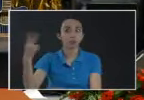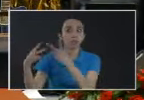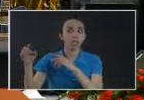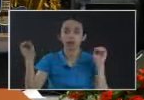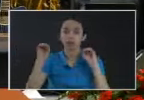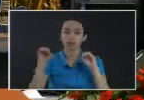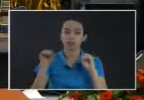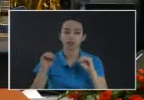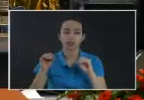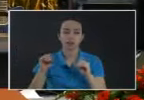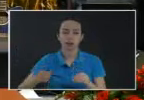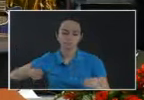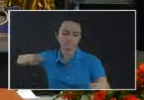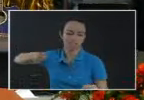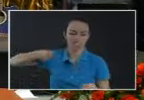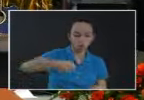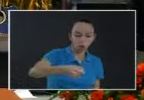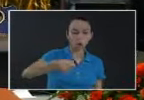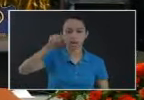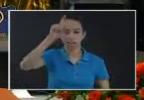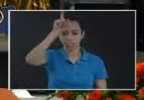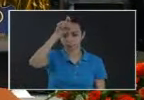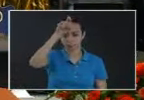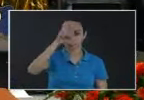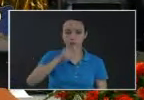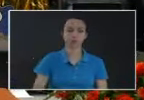nadie, mató al egipcio.